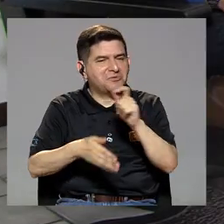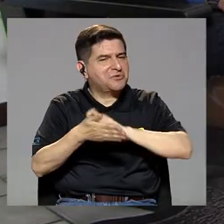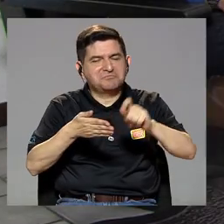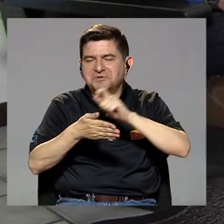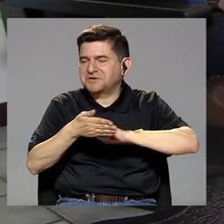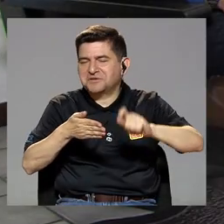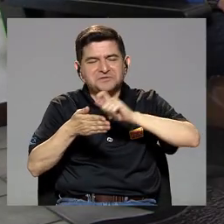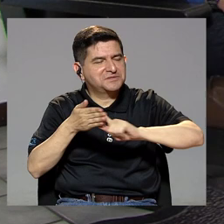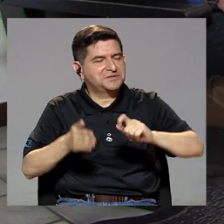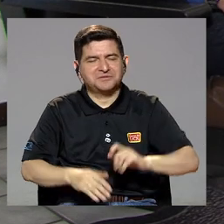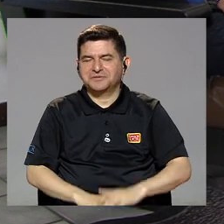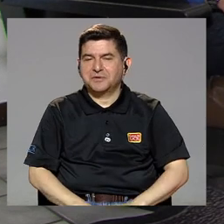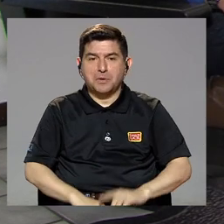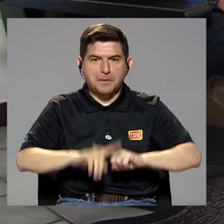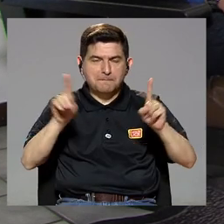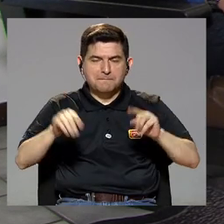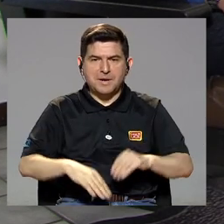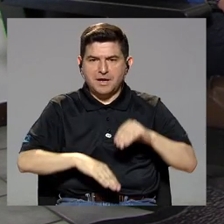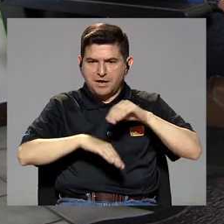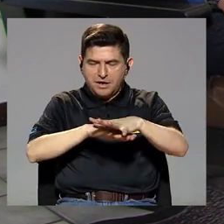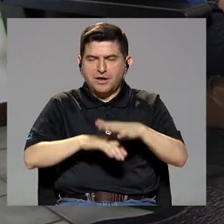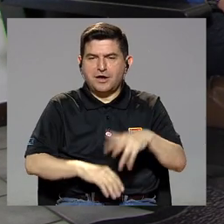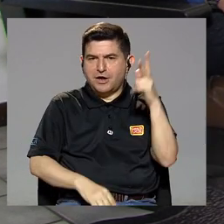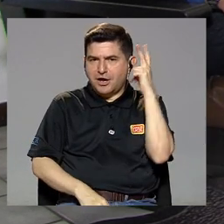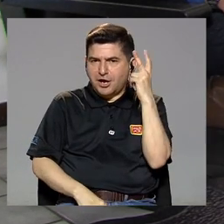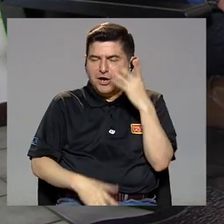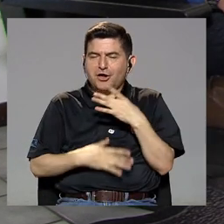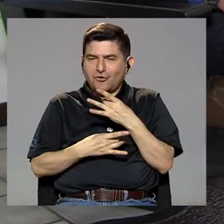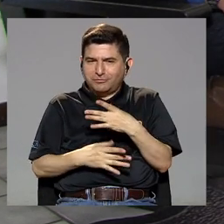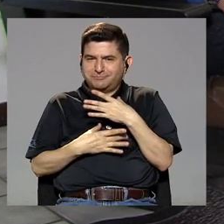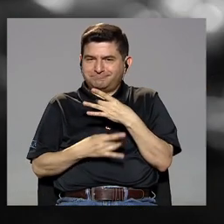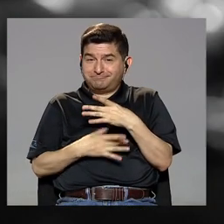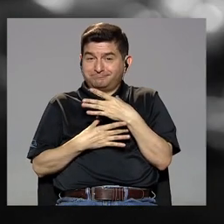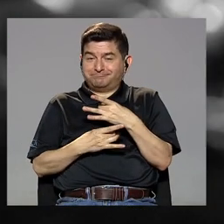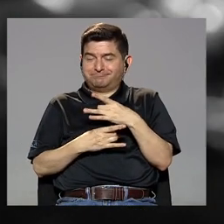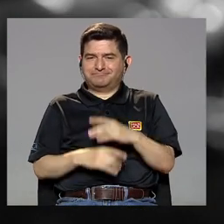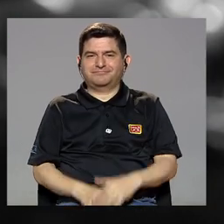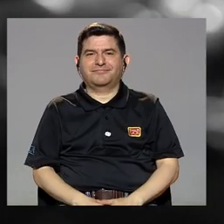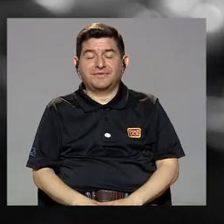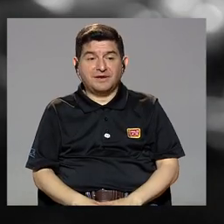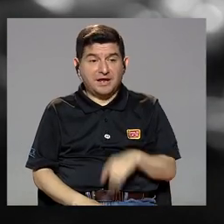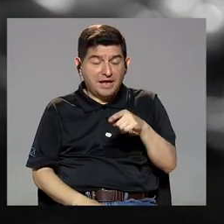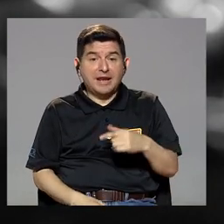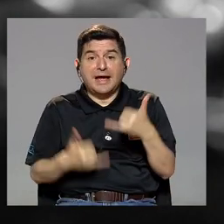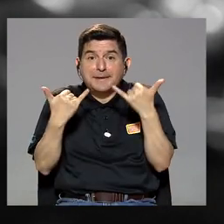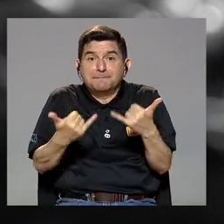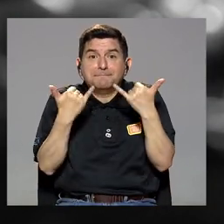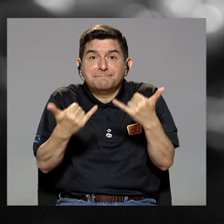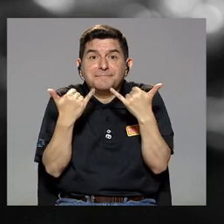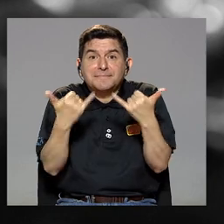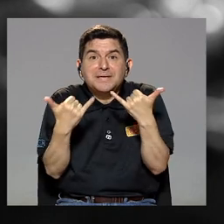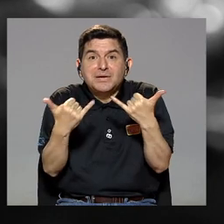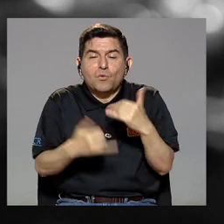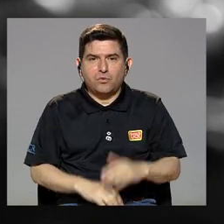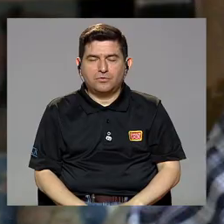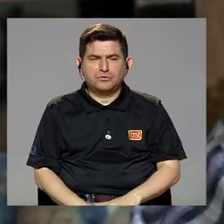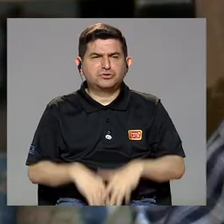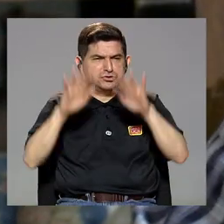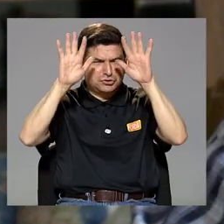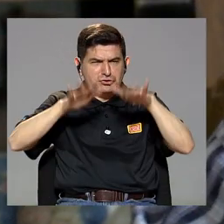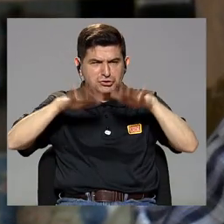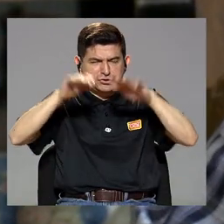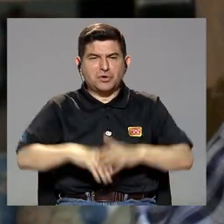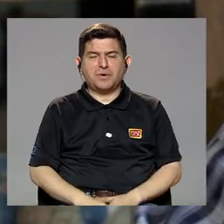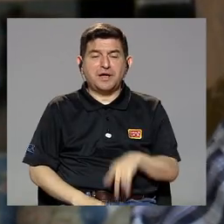pero los efectos de sonido eran muy interesantes porque se hacían en vivo si estaba lloviendo en un